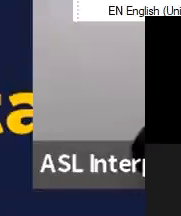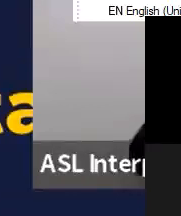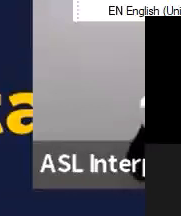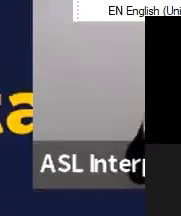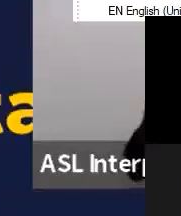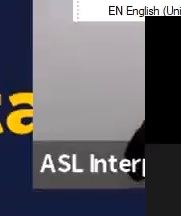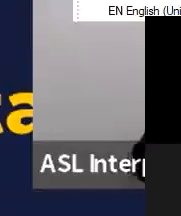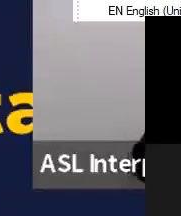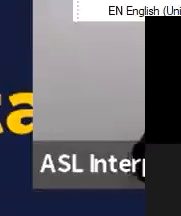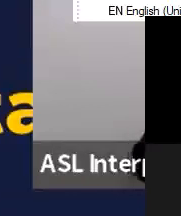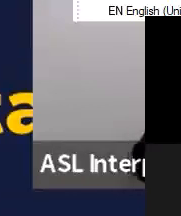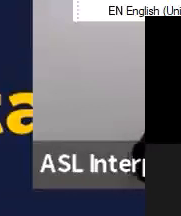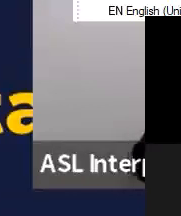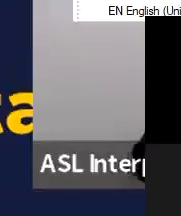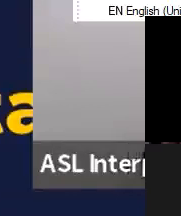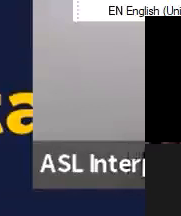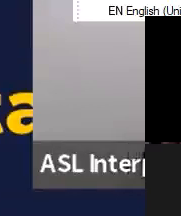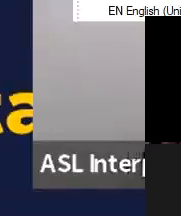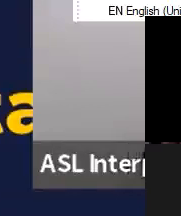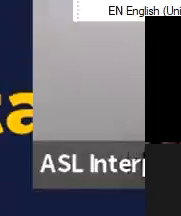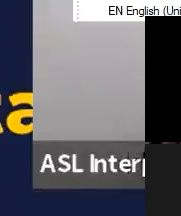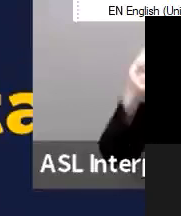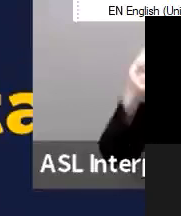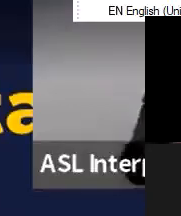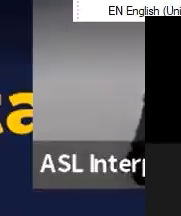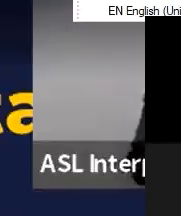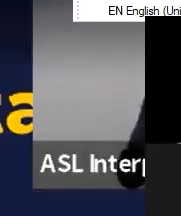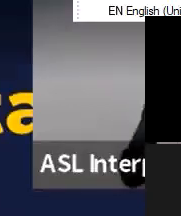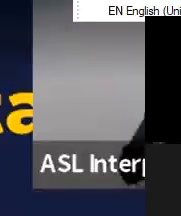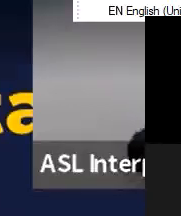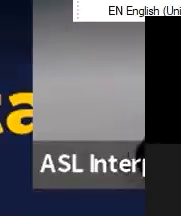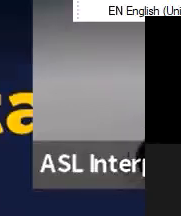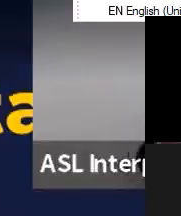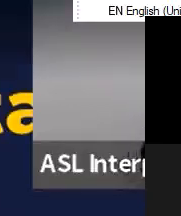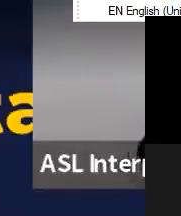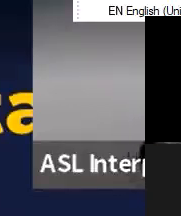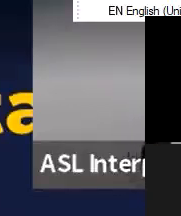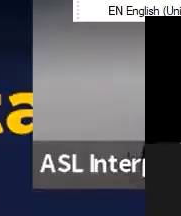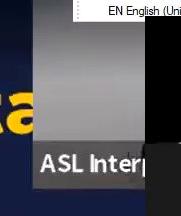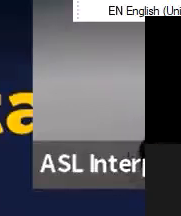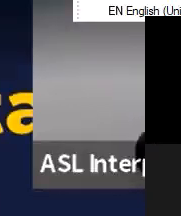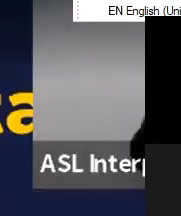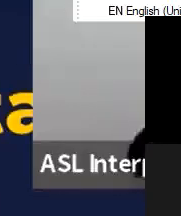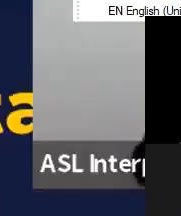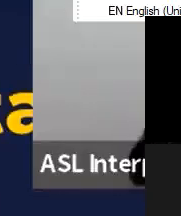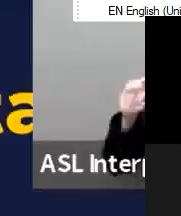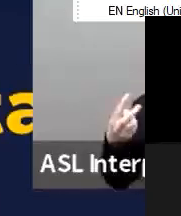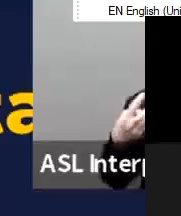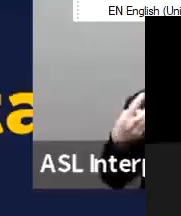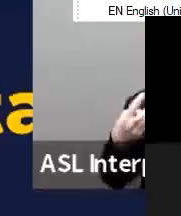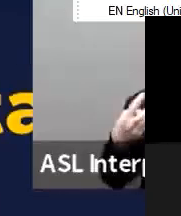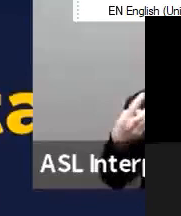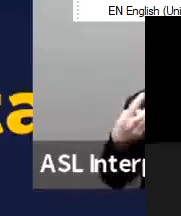plazo de tiempo permite que los individuos reúnan los requerimientos para cada uno